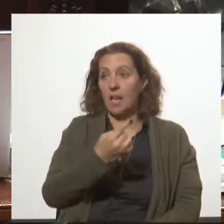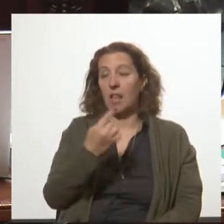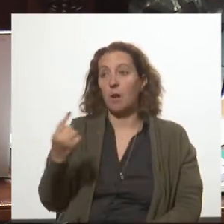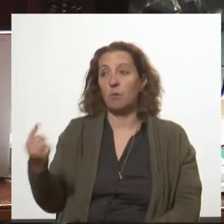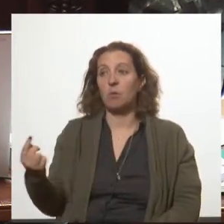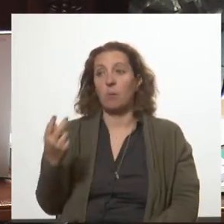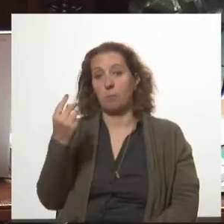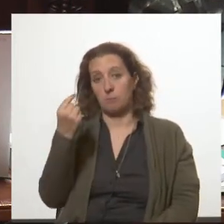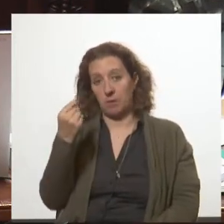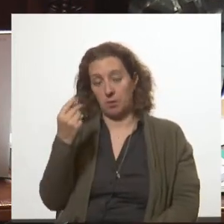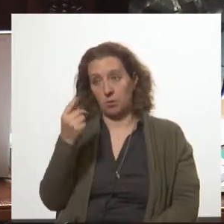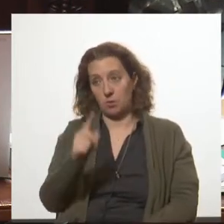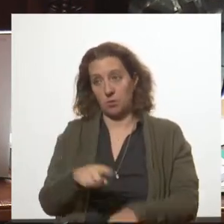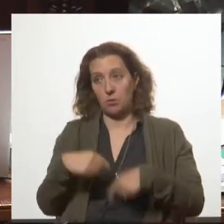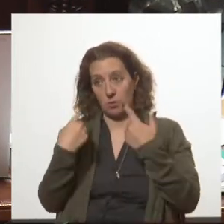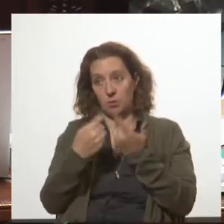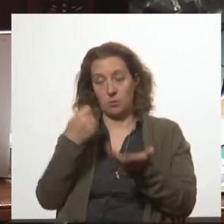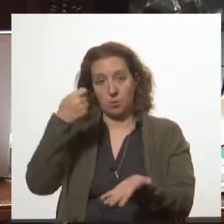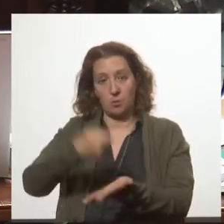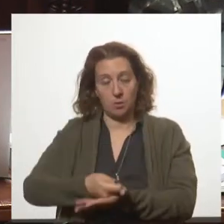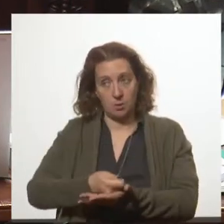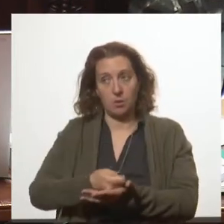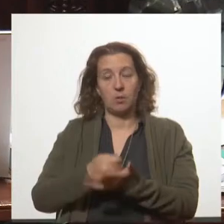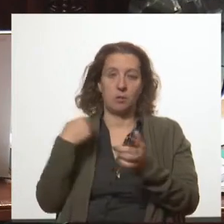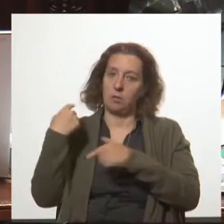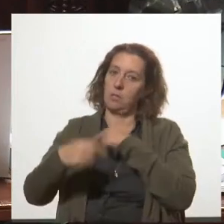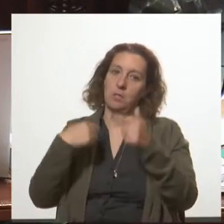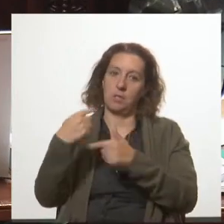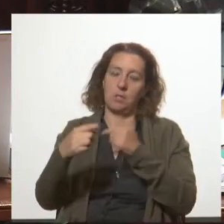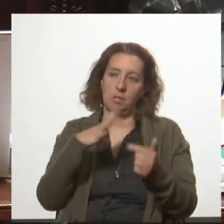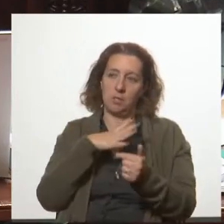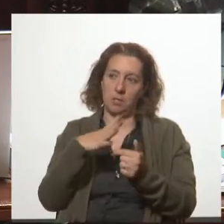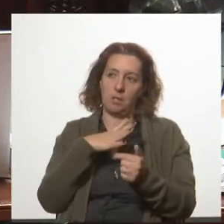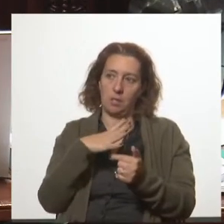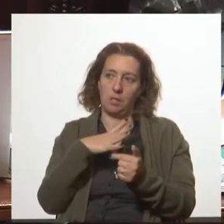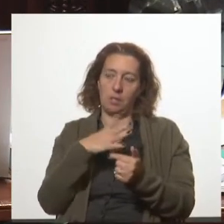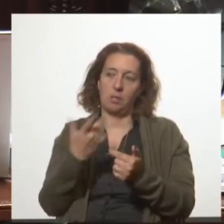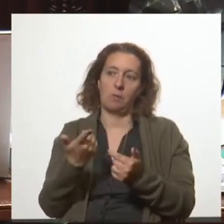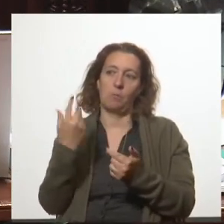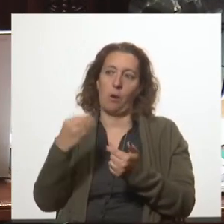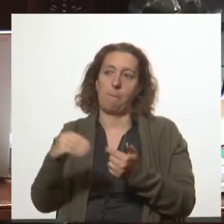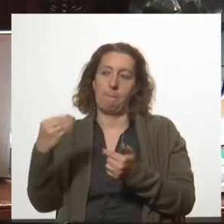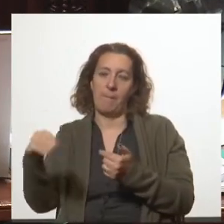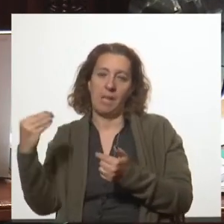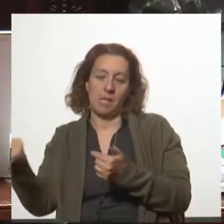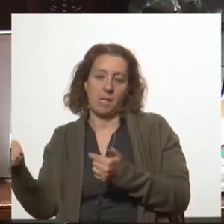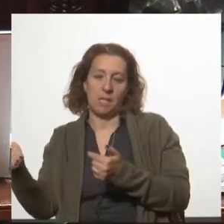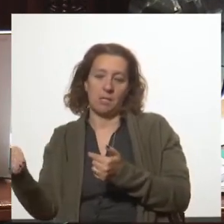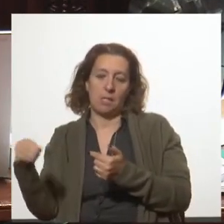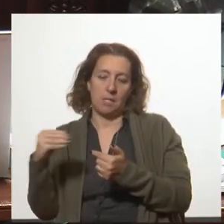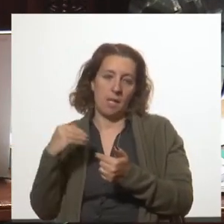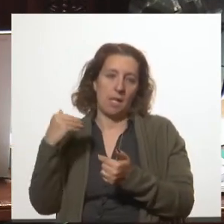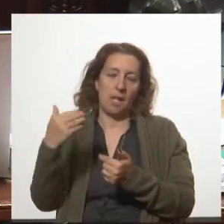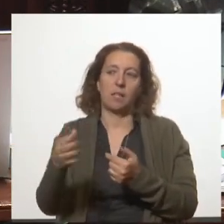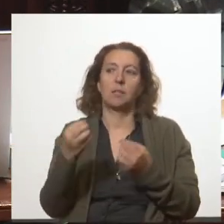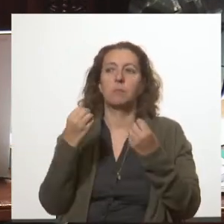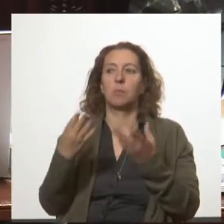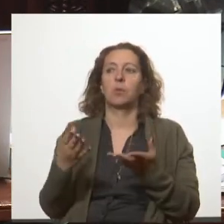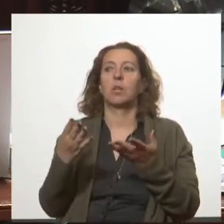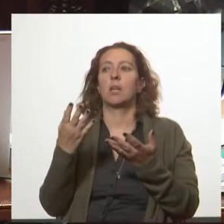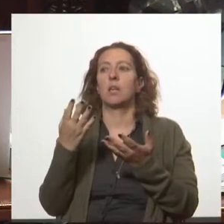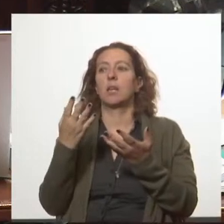pesos que hemos puesto y de los que seguiremos teniendo que poner en función de las pérdidas este hacia adelante porque la ecuación